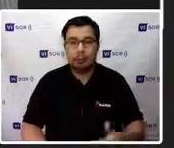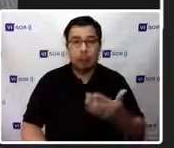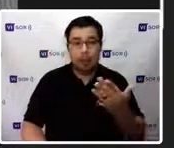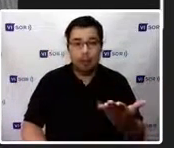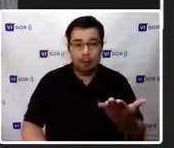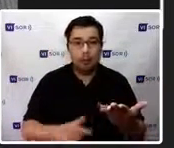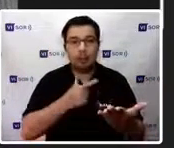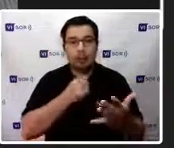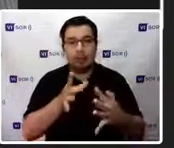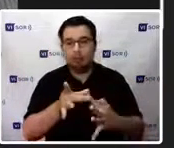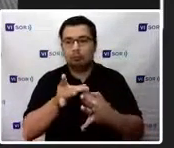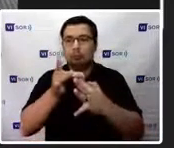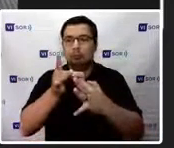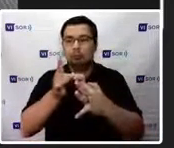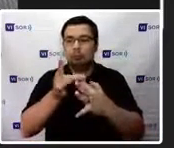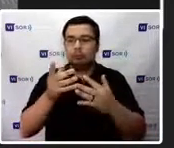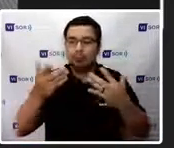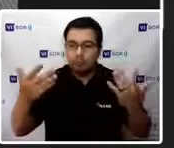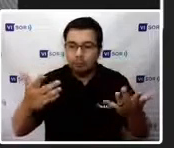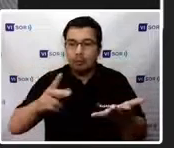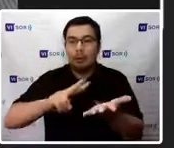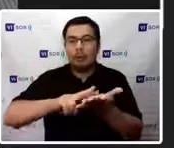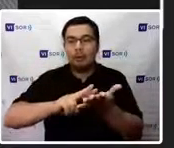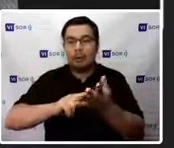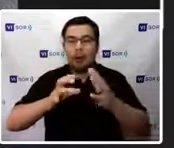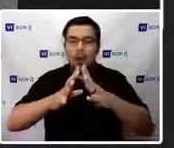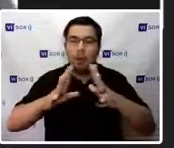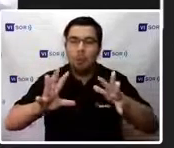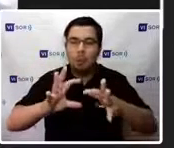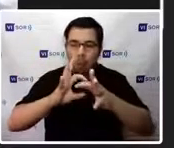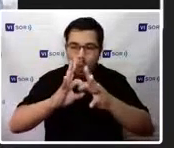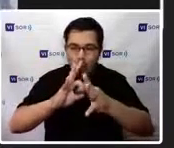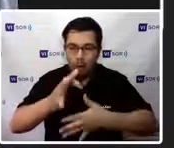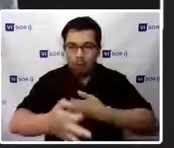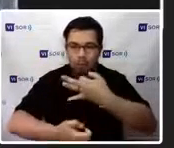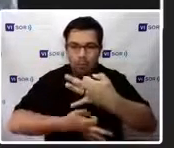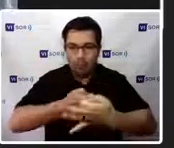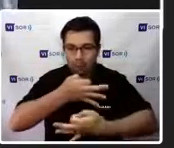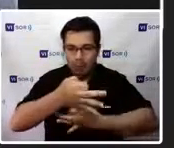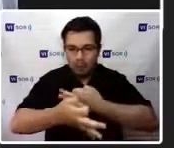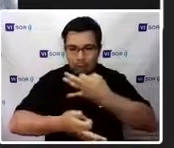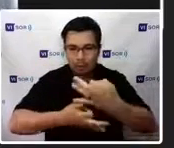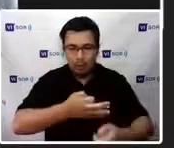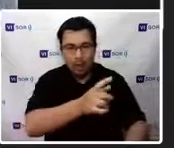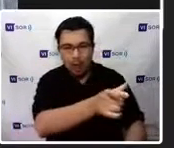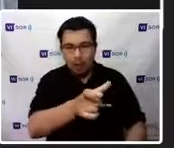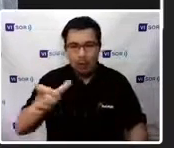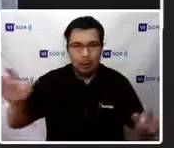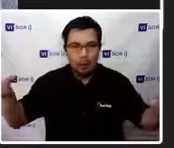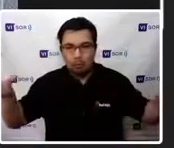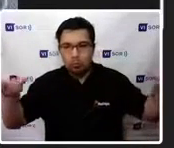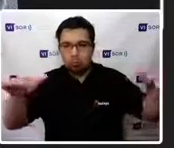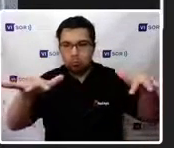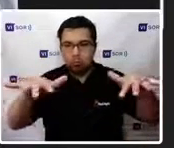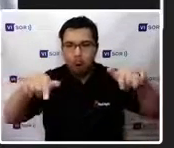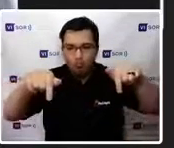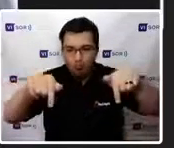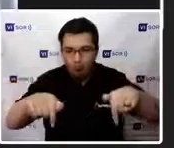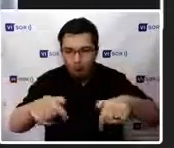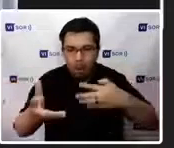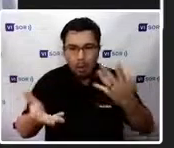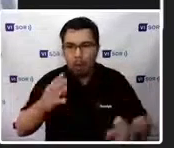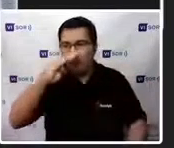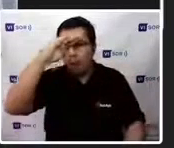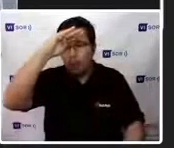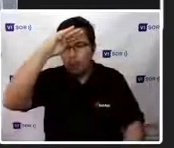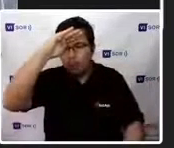Juan Sebastián, la verdad es que te agradezco mucho por contarme, ¿no es cierto?, a nuestra audiencia el día de hoy, cómo fue tu experiencia en Duoc y lo que estás haciendo